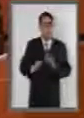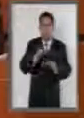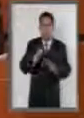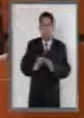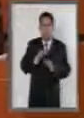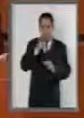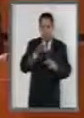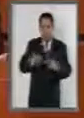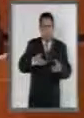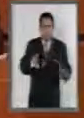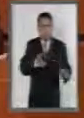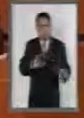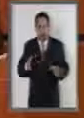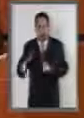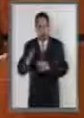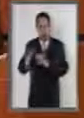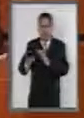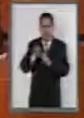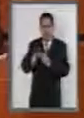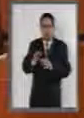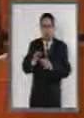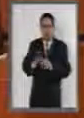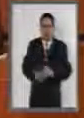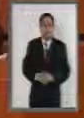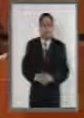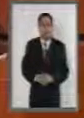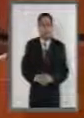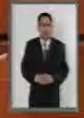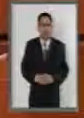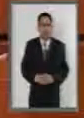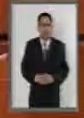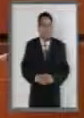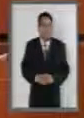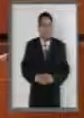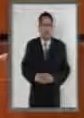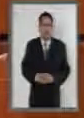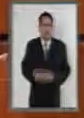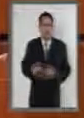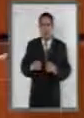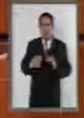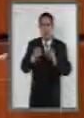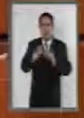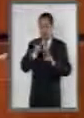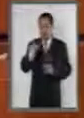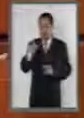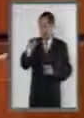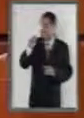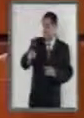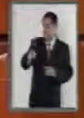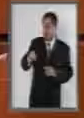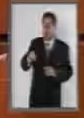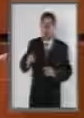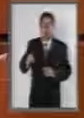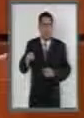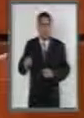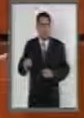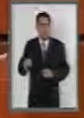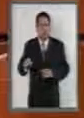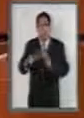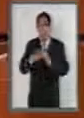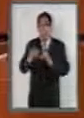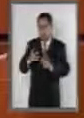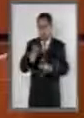de planeación. En Acción Nacional esperamos que con esta nueva disposición legal